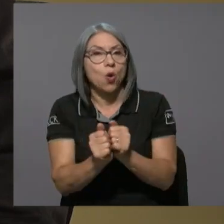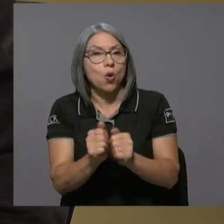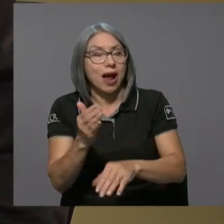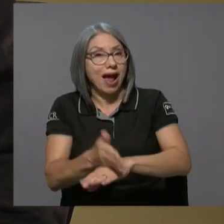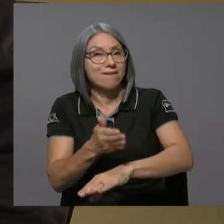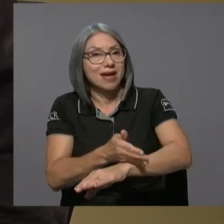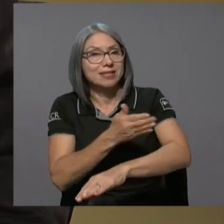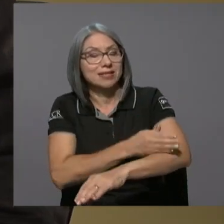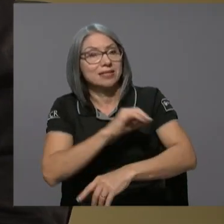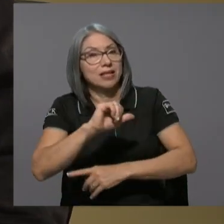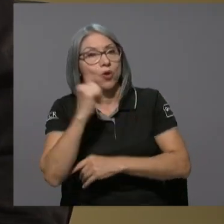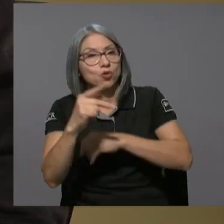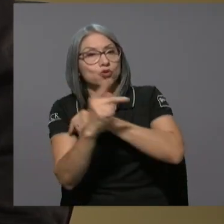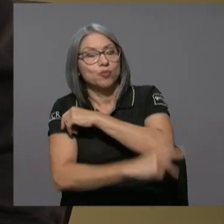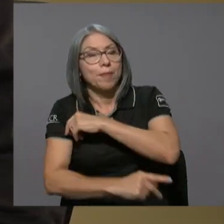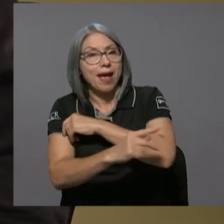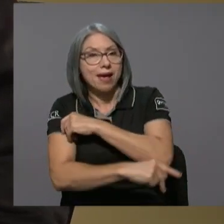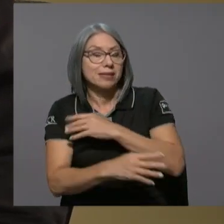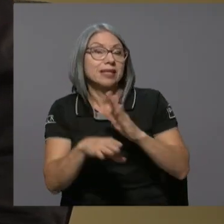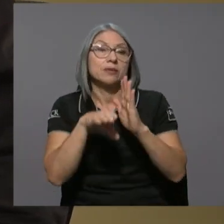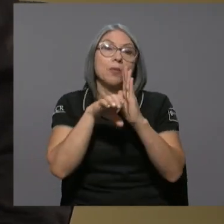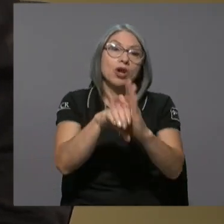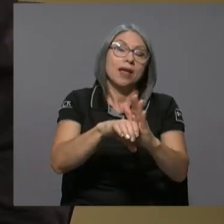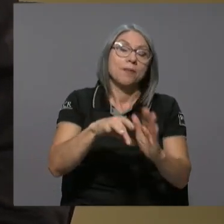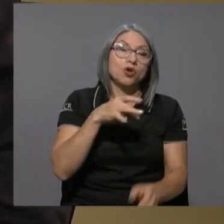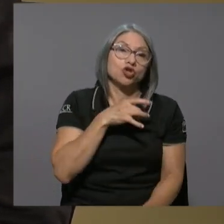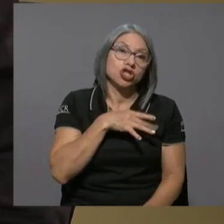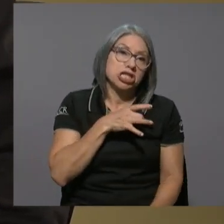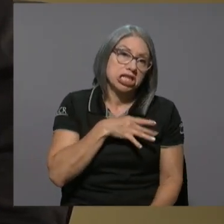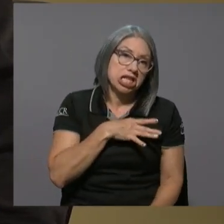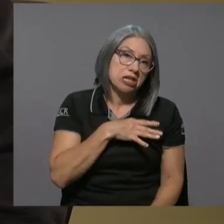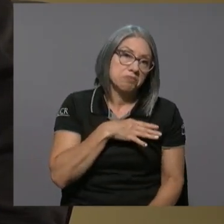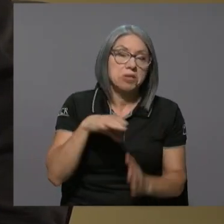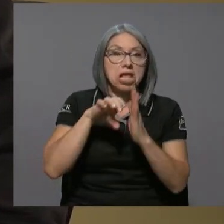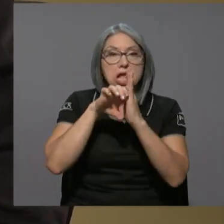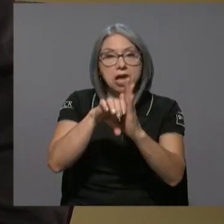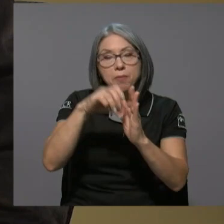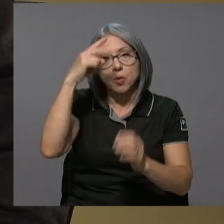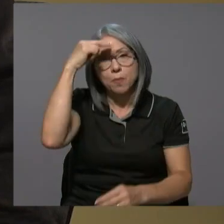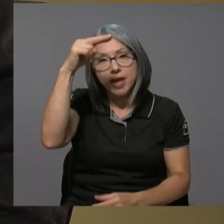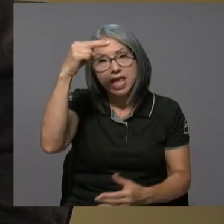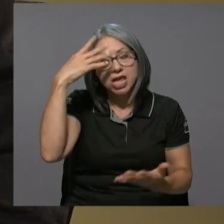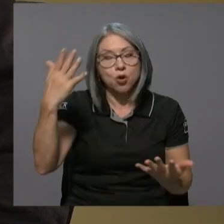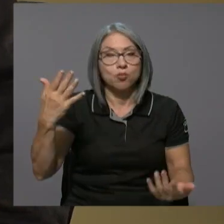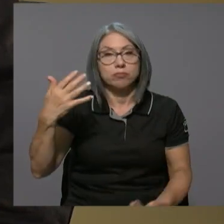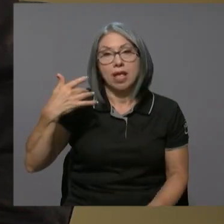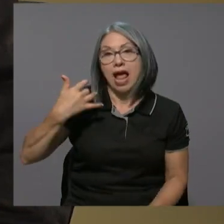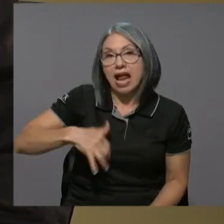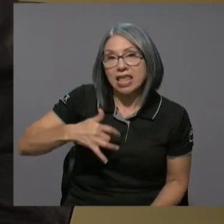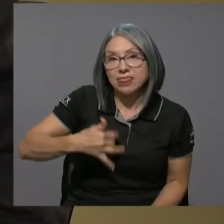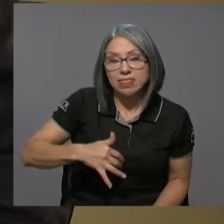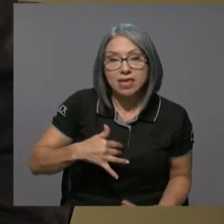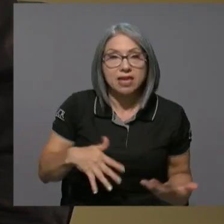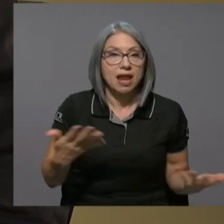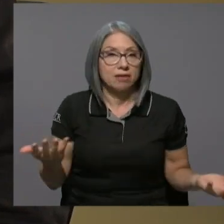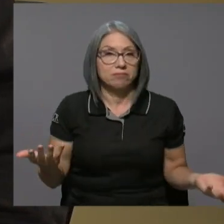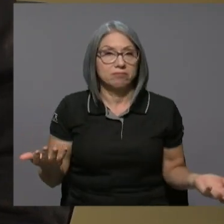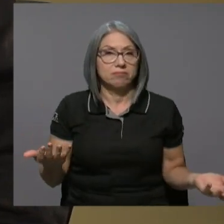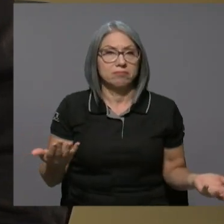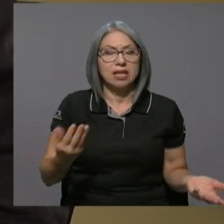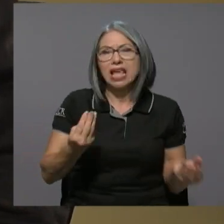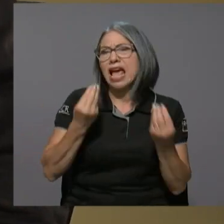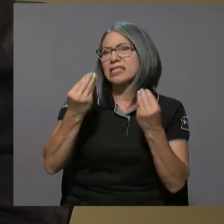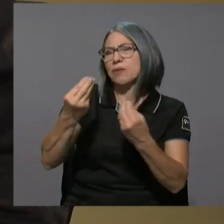tenido otros países en ese aspecto, por ejemplo Chile, por ejemplo México, ¿verdad? Argentina, ¿verdad? Que desde hace